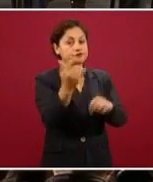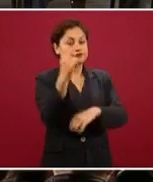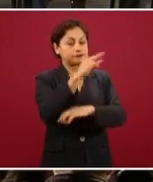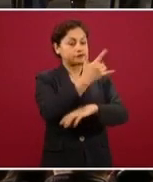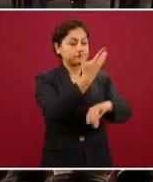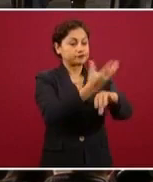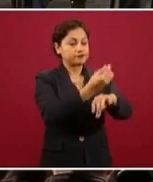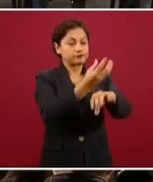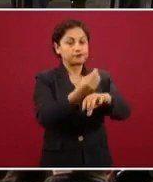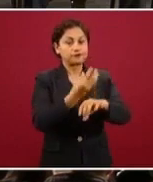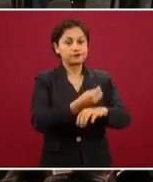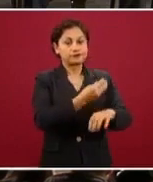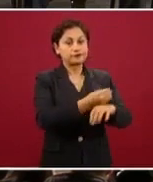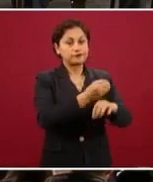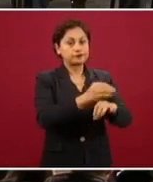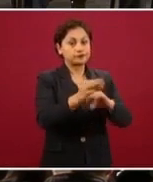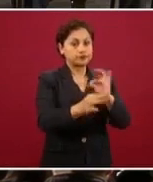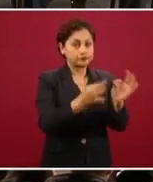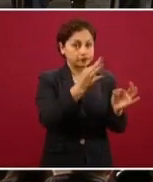regresa